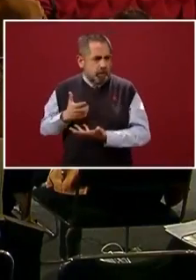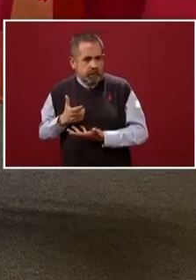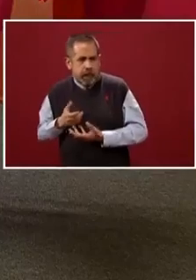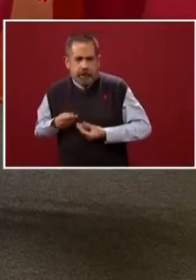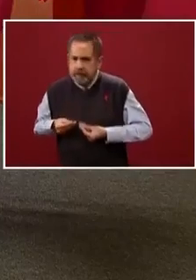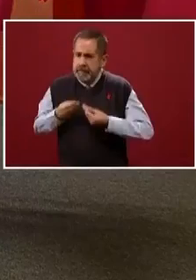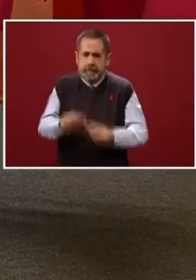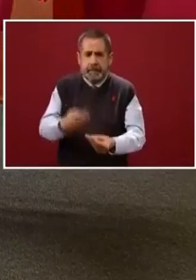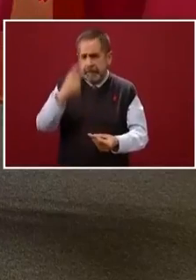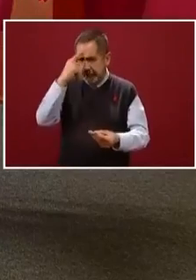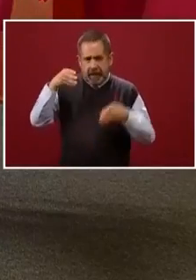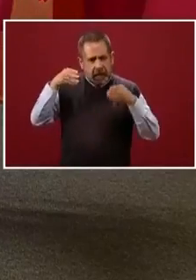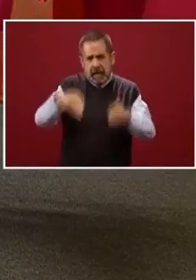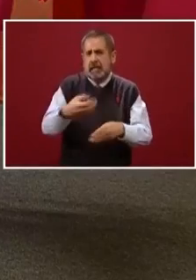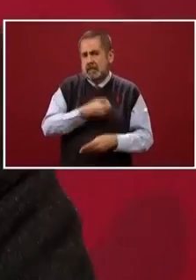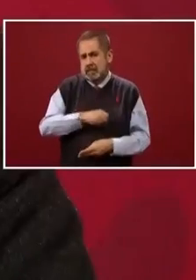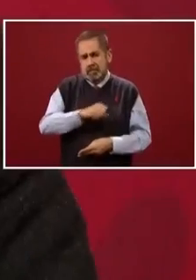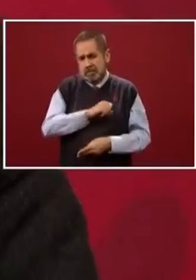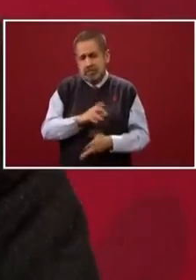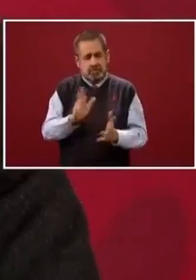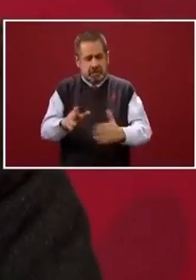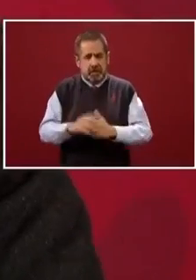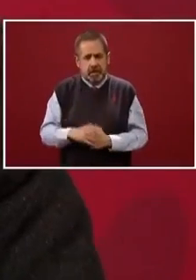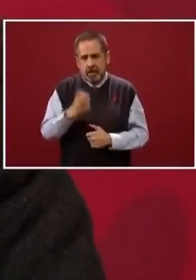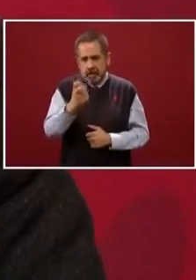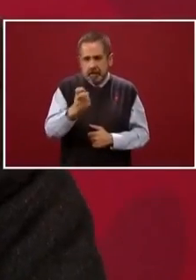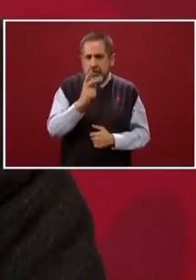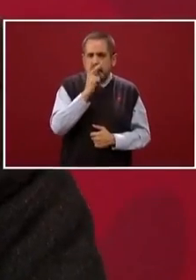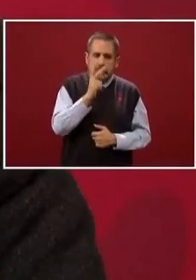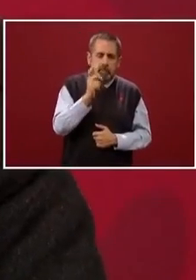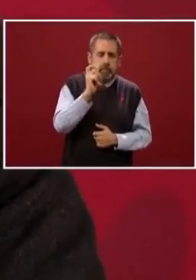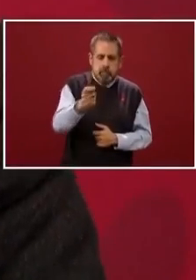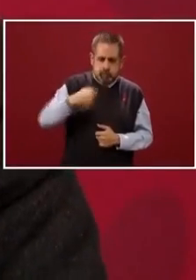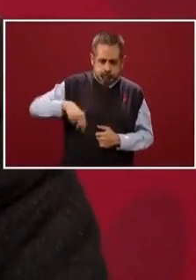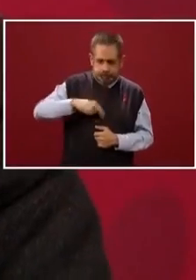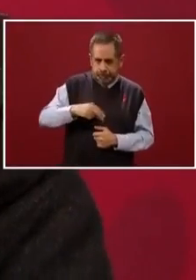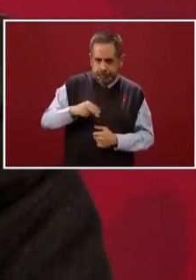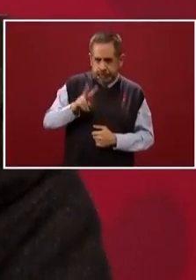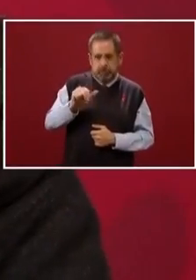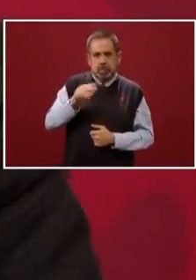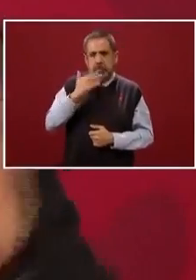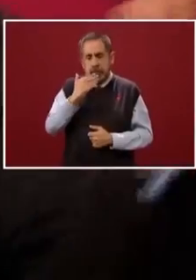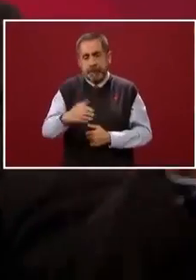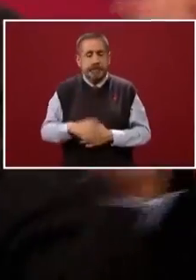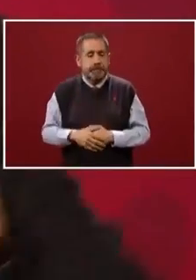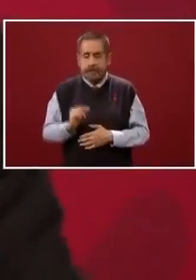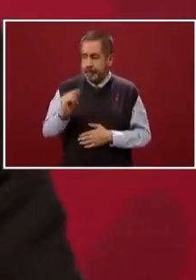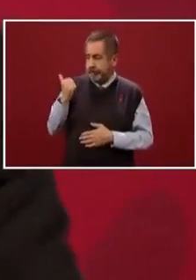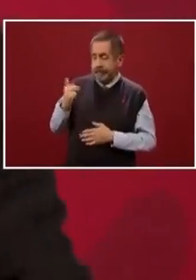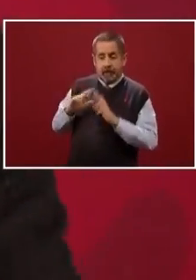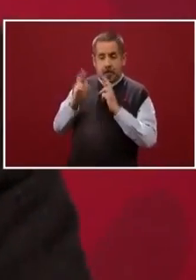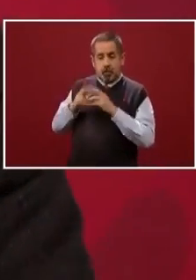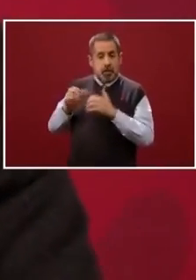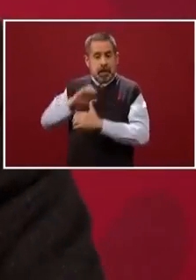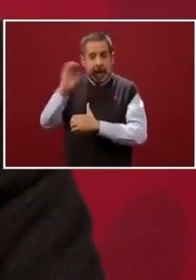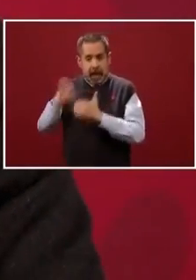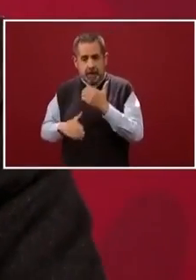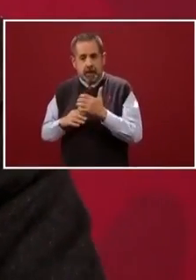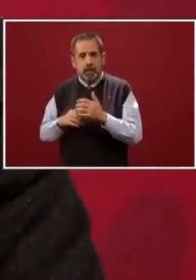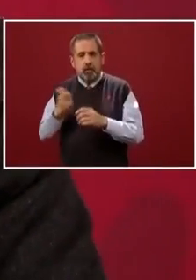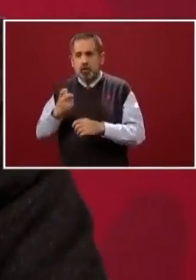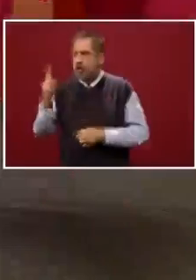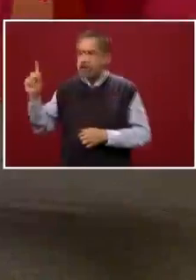destinarlos prioritariamente para la salud. Entonces, en ese sentido es que vamos bien. Les platico de la reunión que acaba de terminar, es la razón por la que